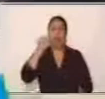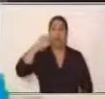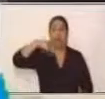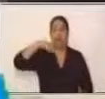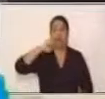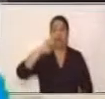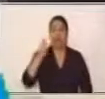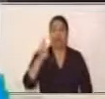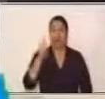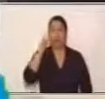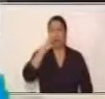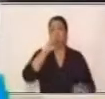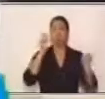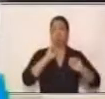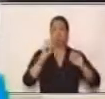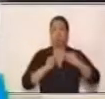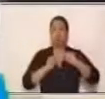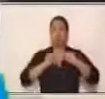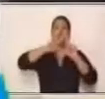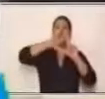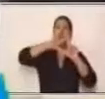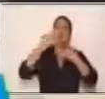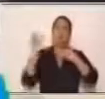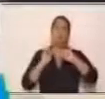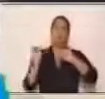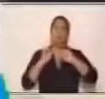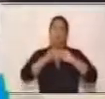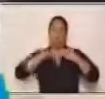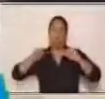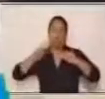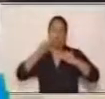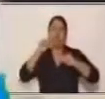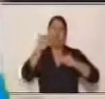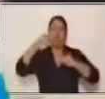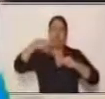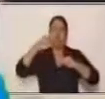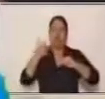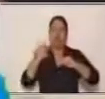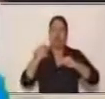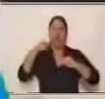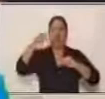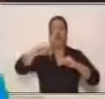no hay abertura, no se ha convertido en un lado. La vamos a convertir en lado.